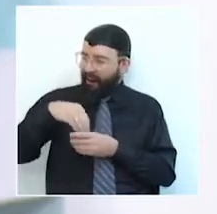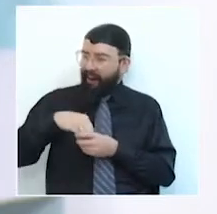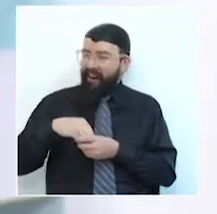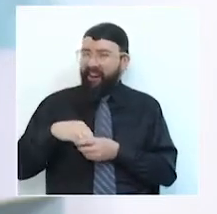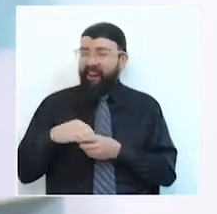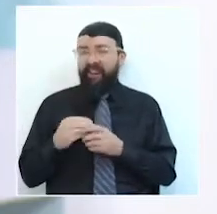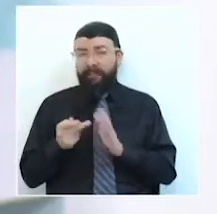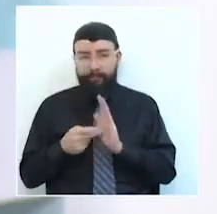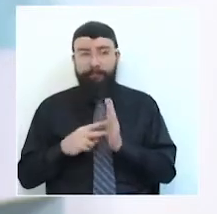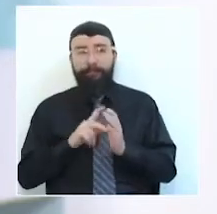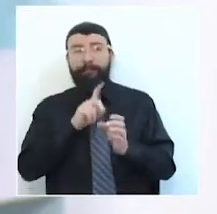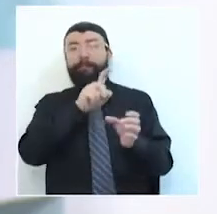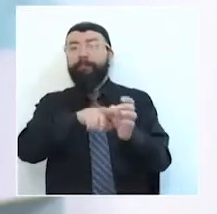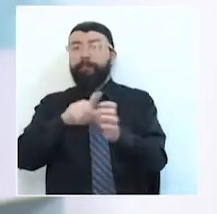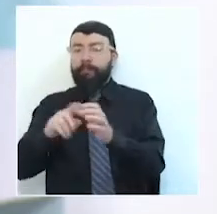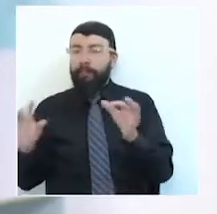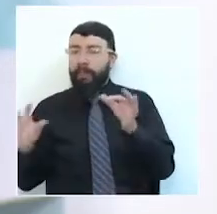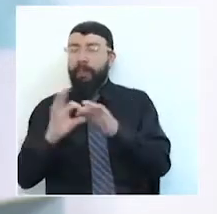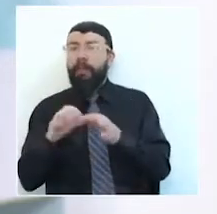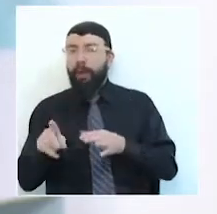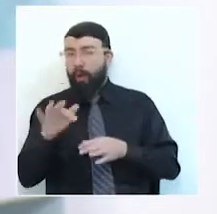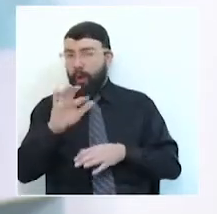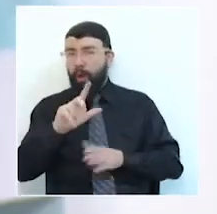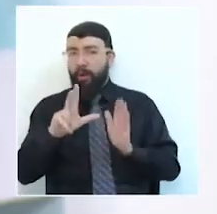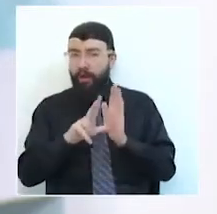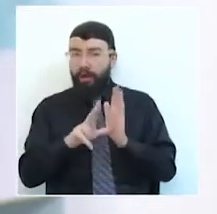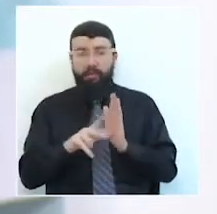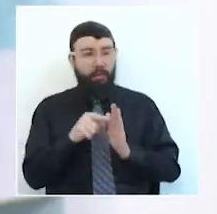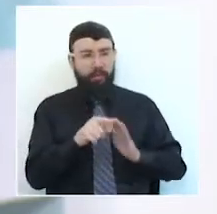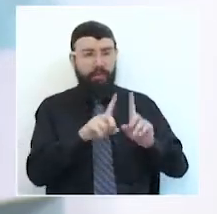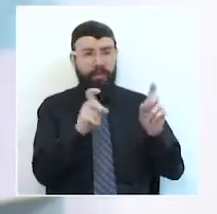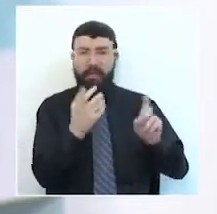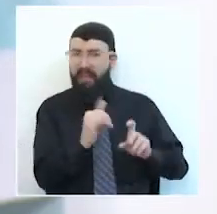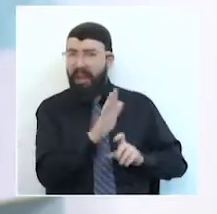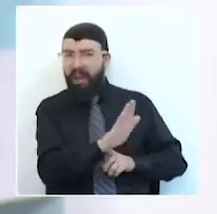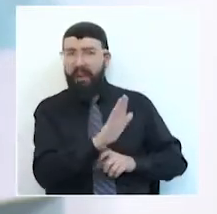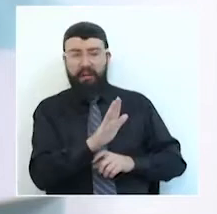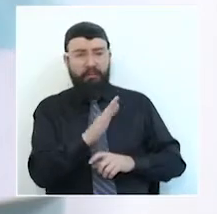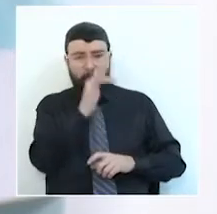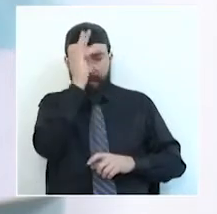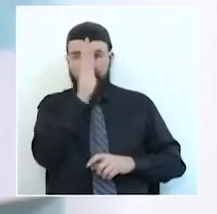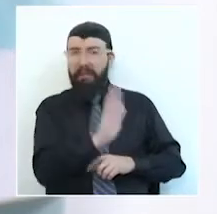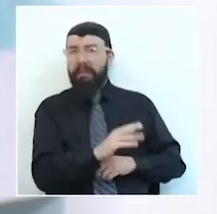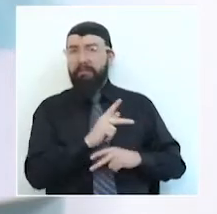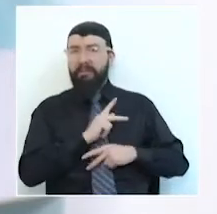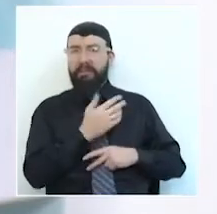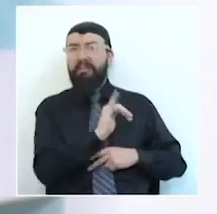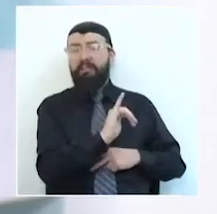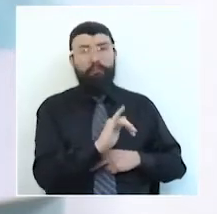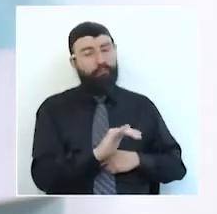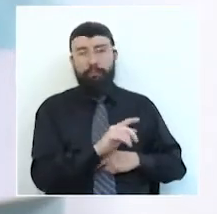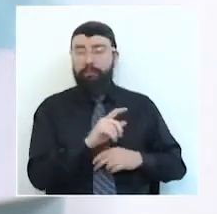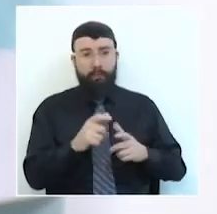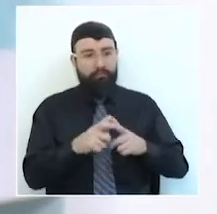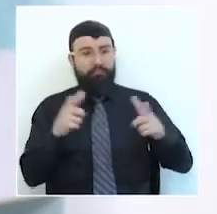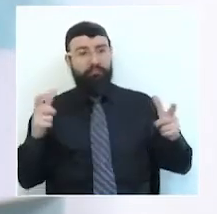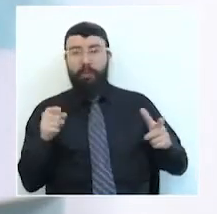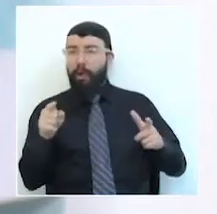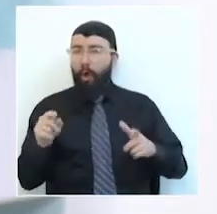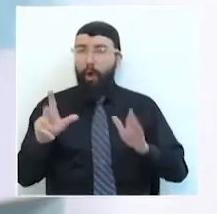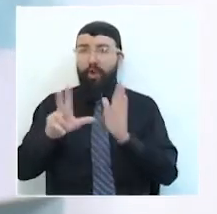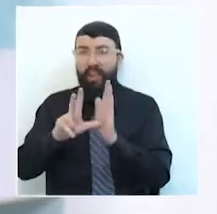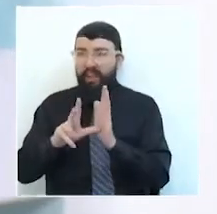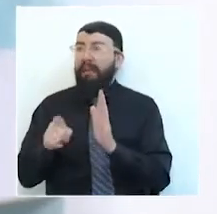llegando a los hoteles esto ya no es un tema de una clínica esto se está democratizando y cada vez más hay hoteles